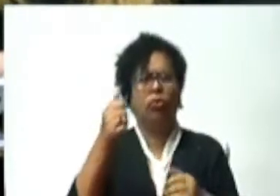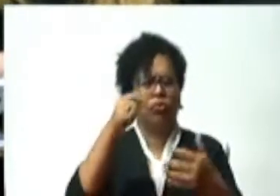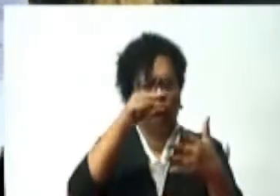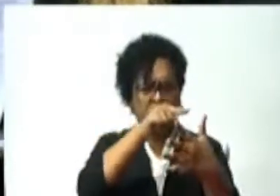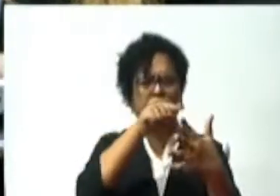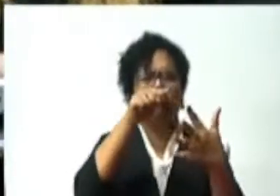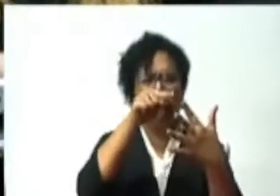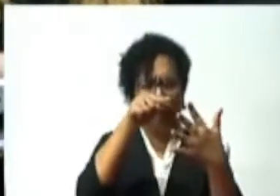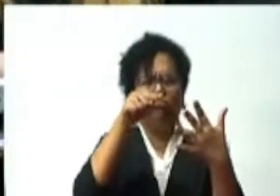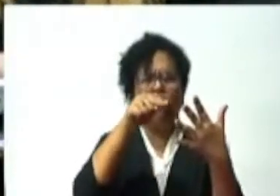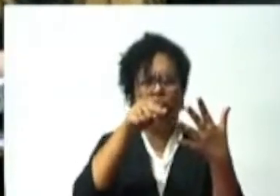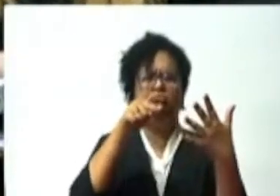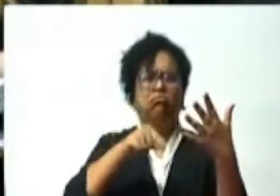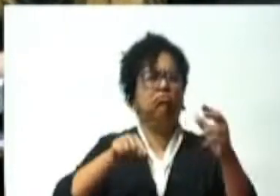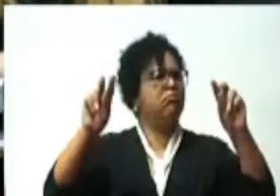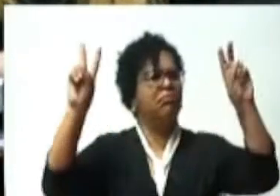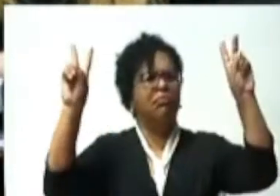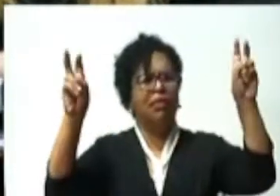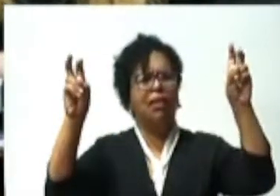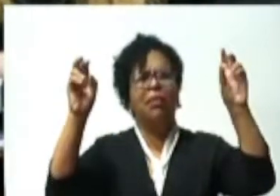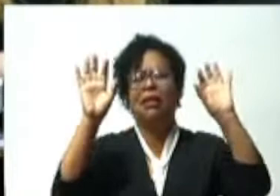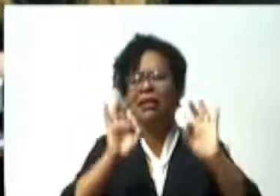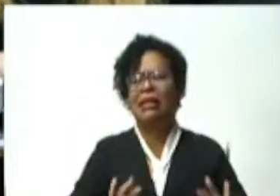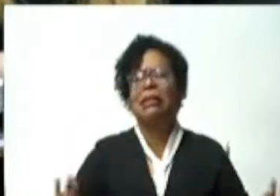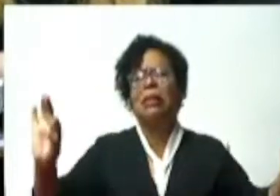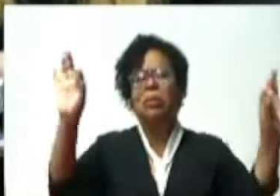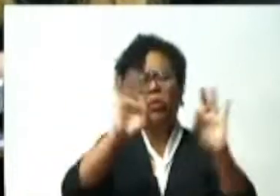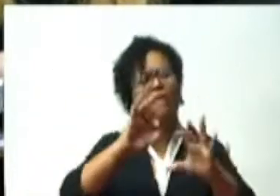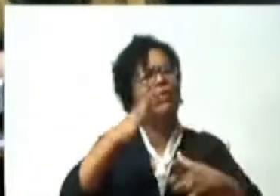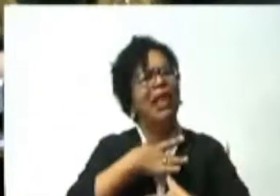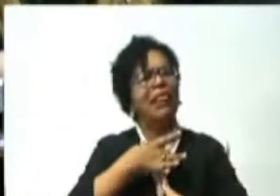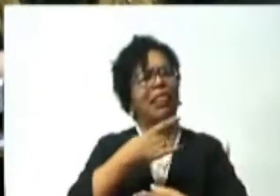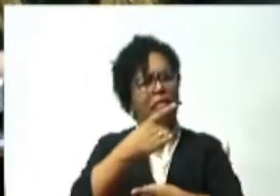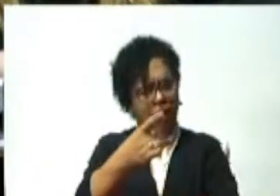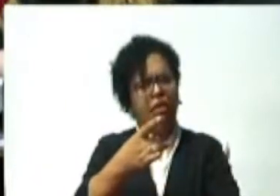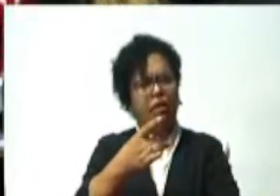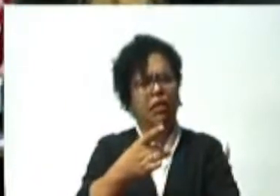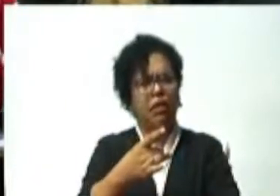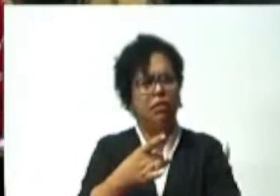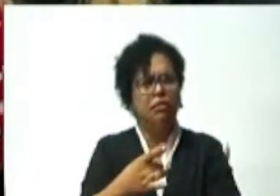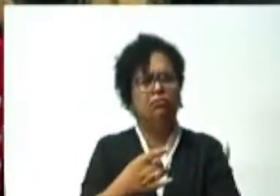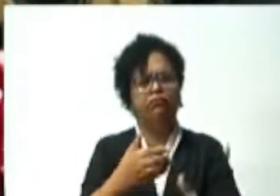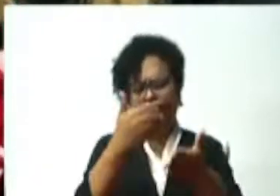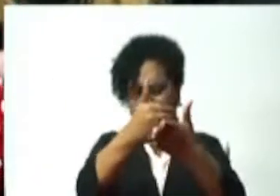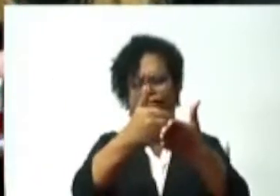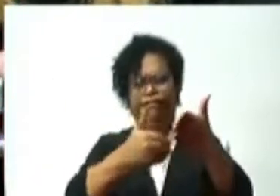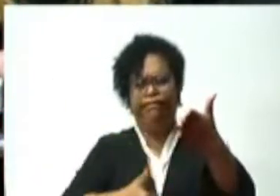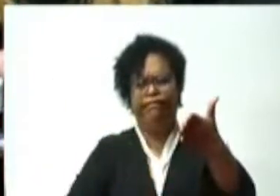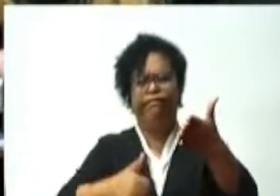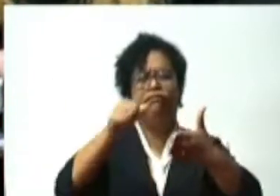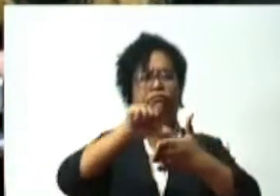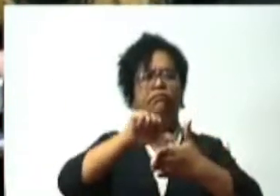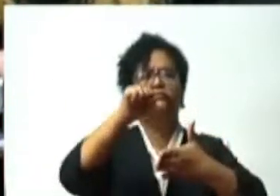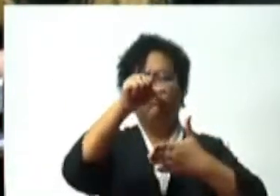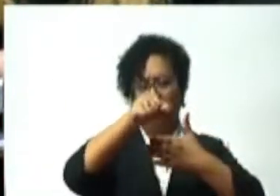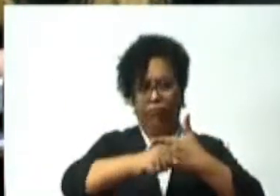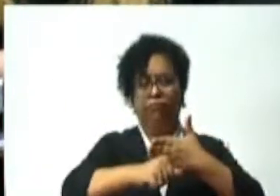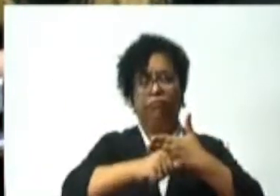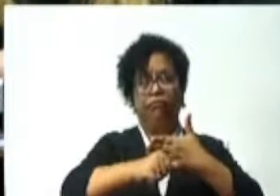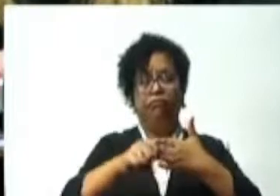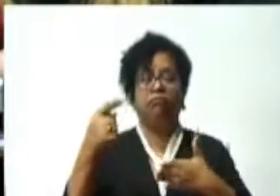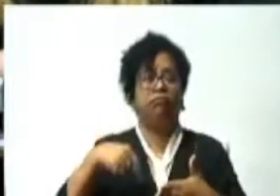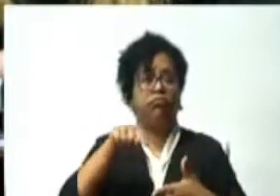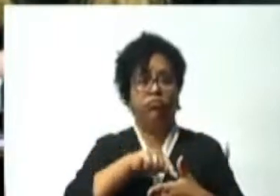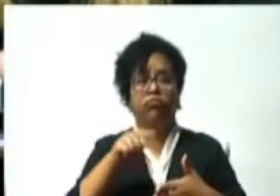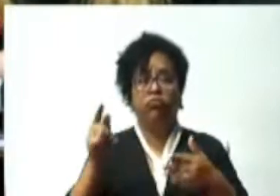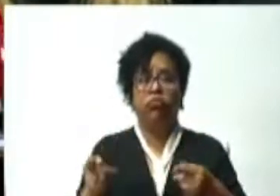Entre otros temas de importancia y de interés que teníamos aquí en esta agenda. No fuimos a